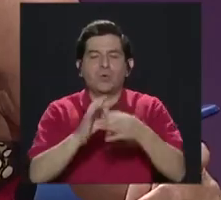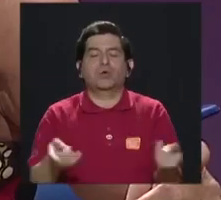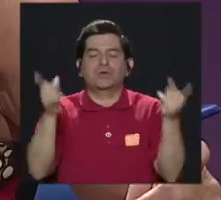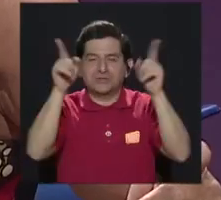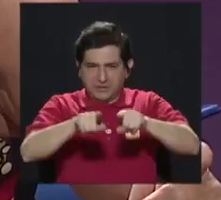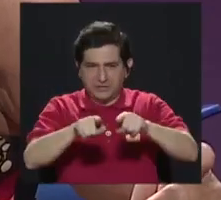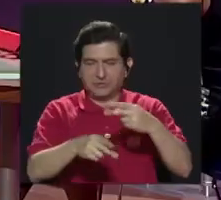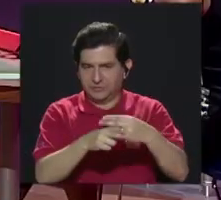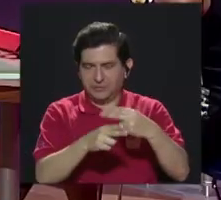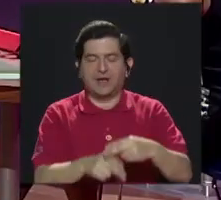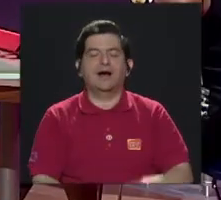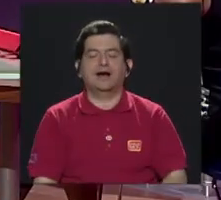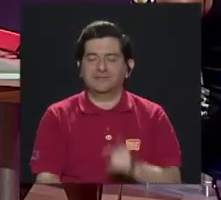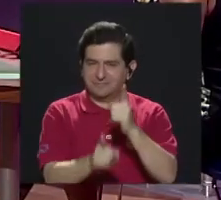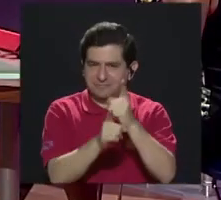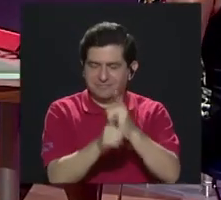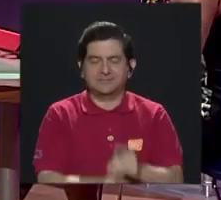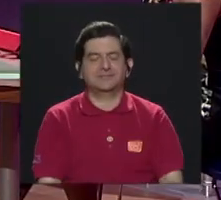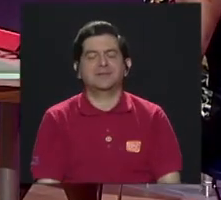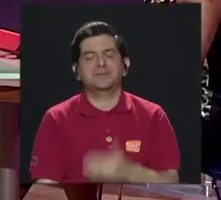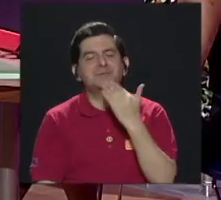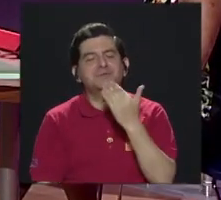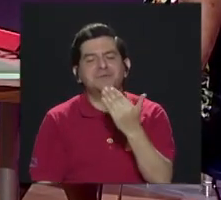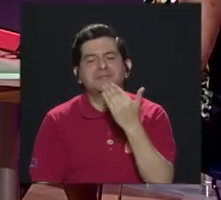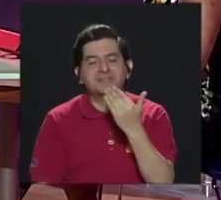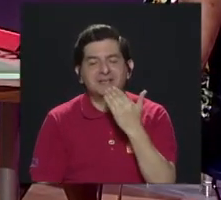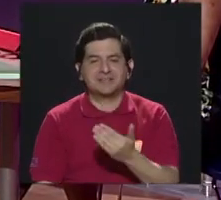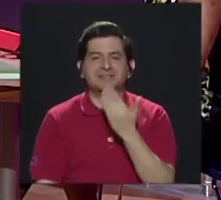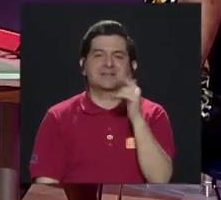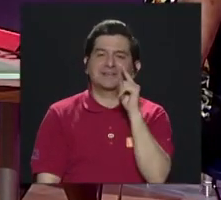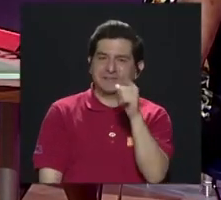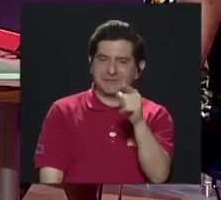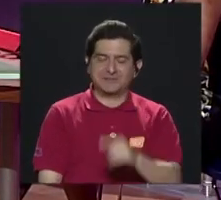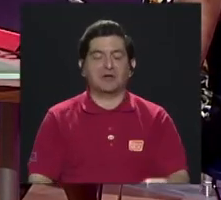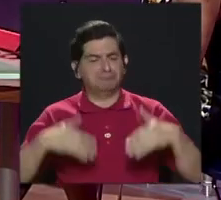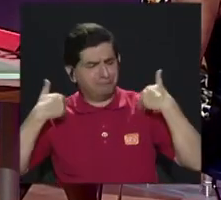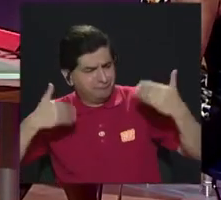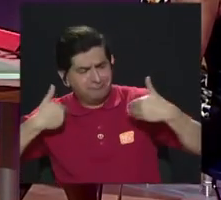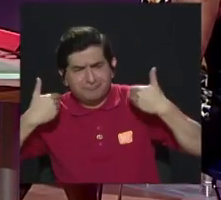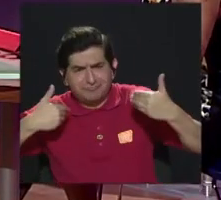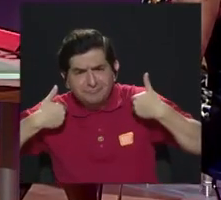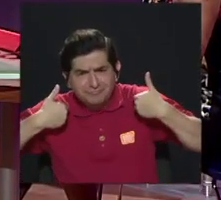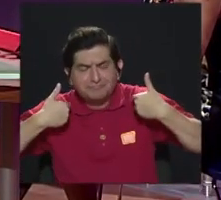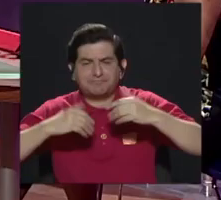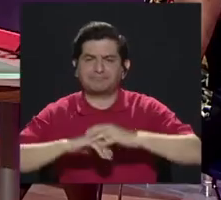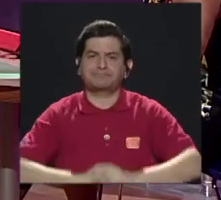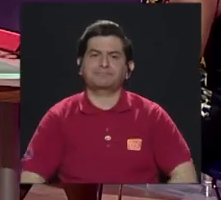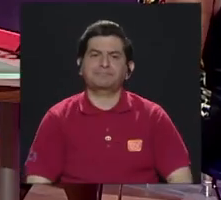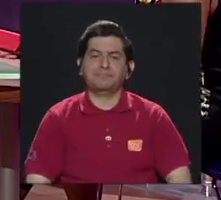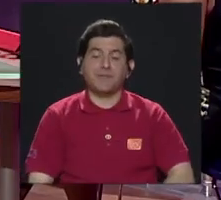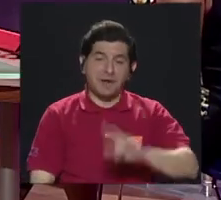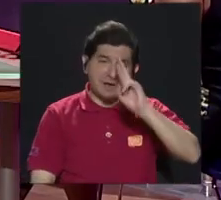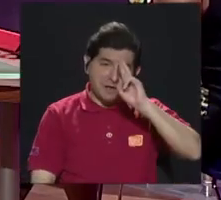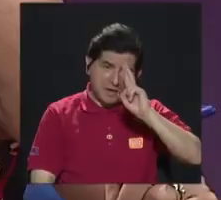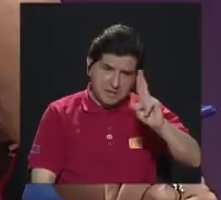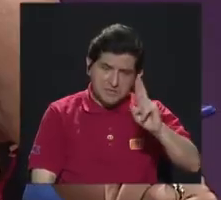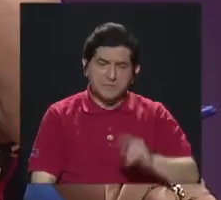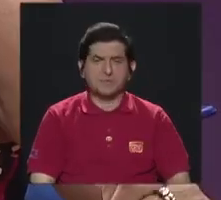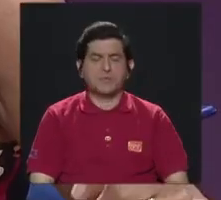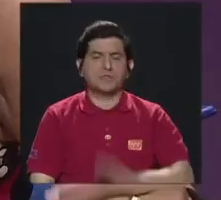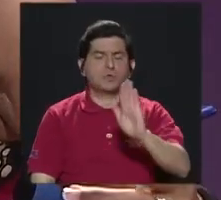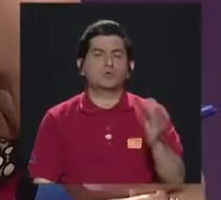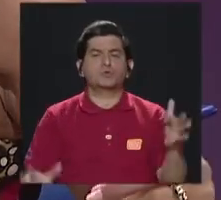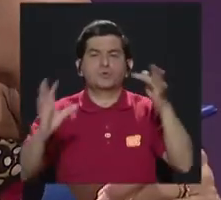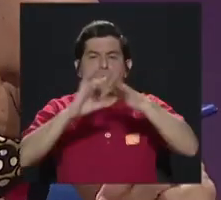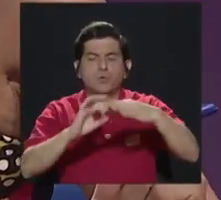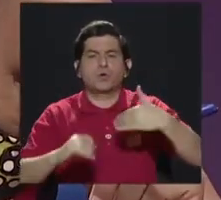gracias, Cristian. Y de verdad también muchas felicidades, aunque el reconocimiento de su